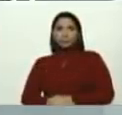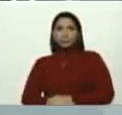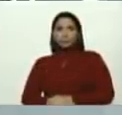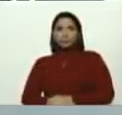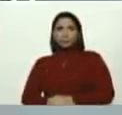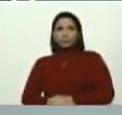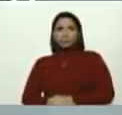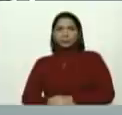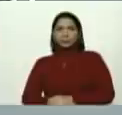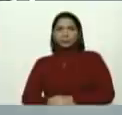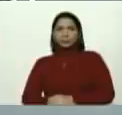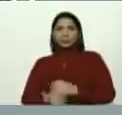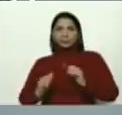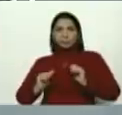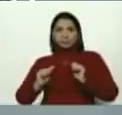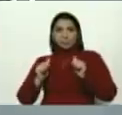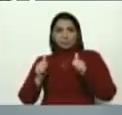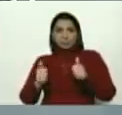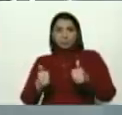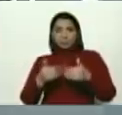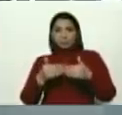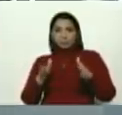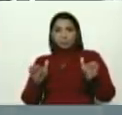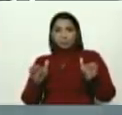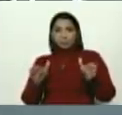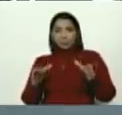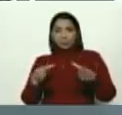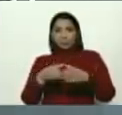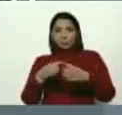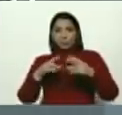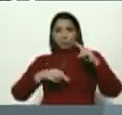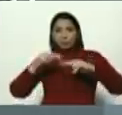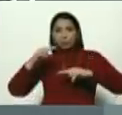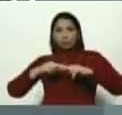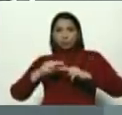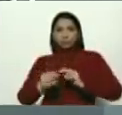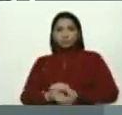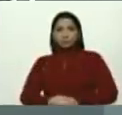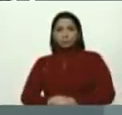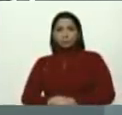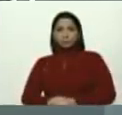entraron en funcionamiento el sector construcción,